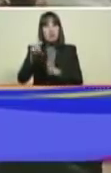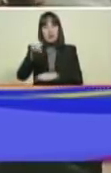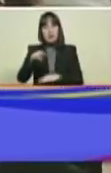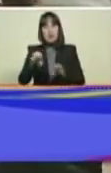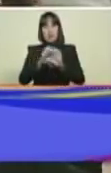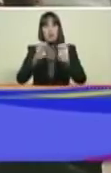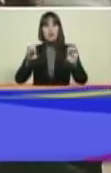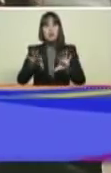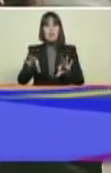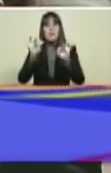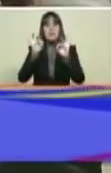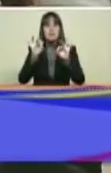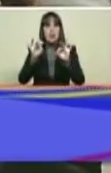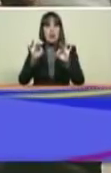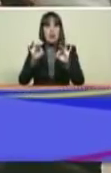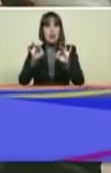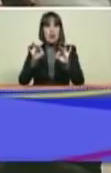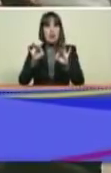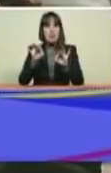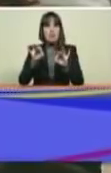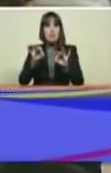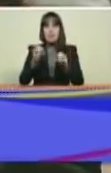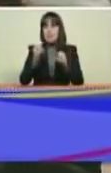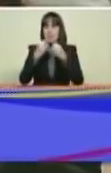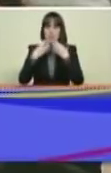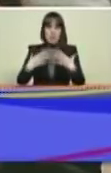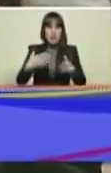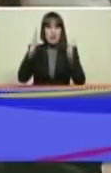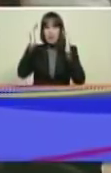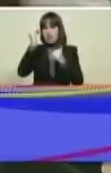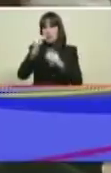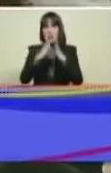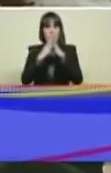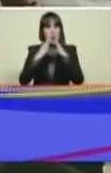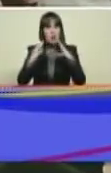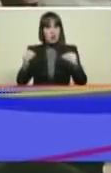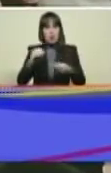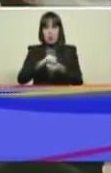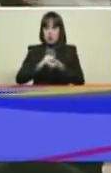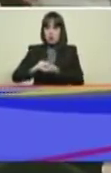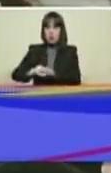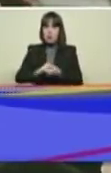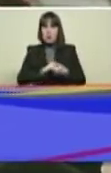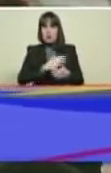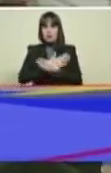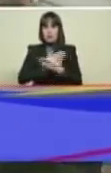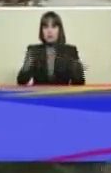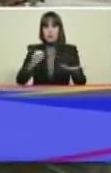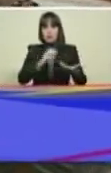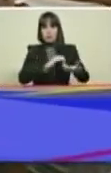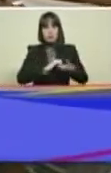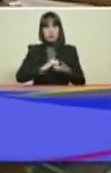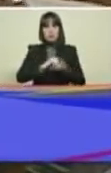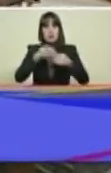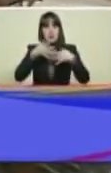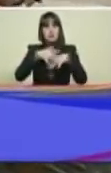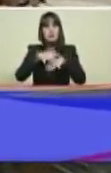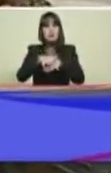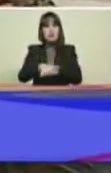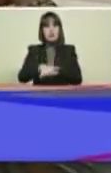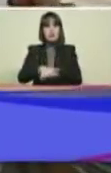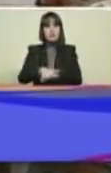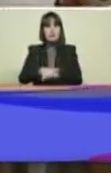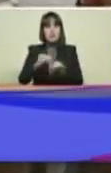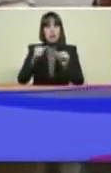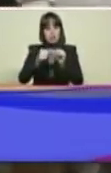especial. Hermosa atención desde acá, desde Trujillo, garantizando la incorporación y por supuesto la